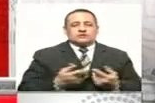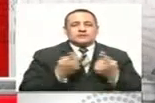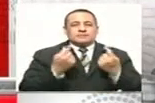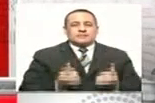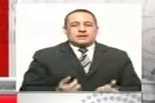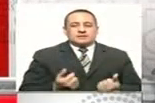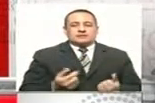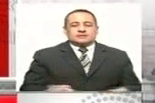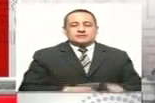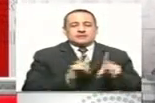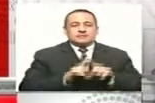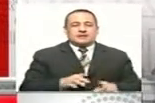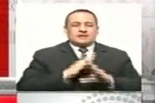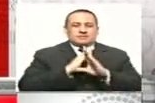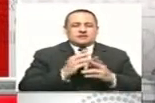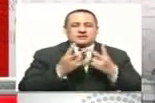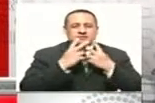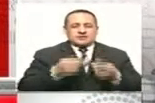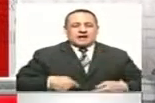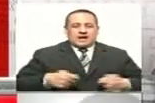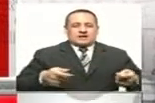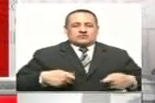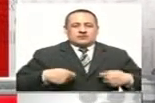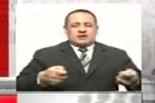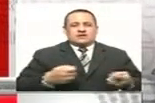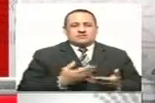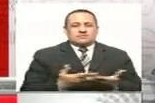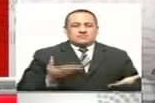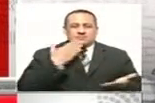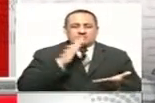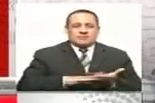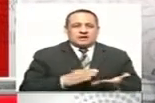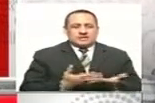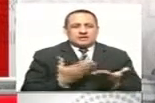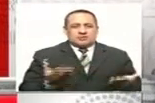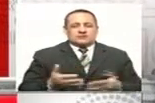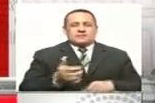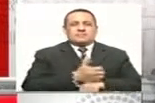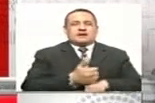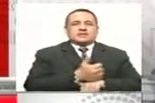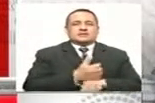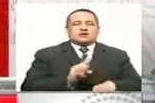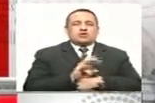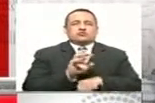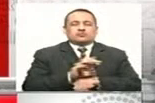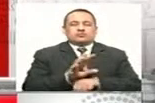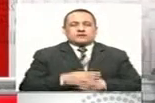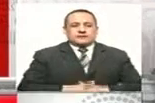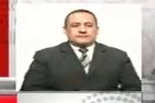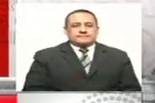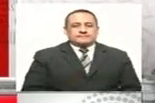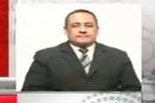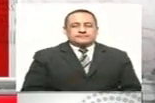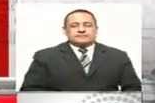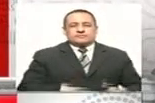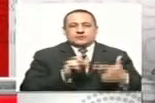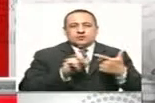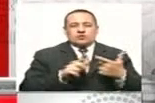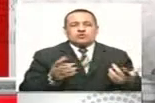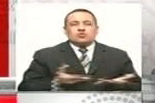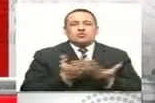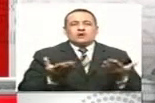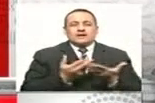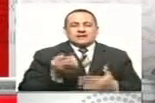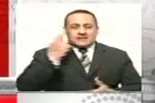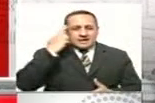públicos y evitar el destino innecesario de recursos para asesorías y consultorías? 2. ¿Cuáles son